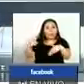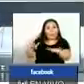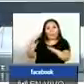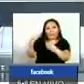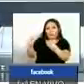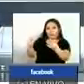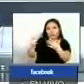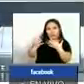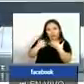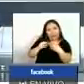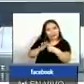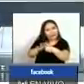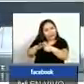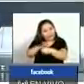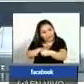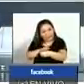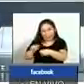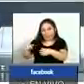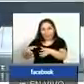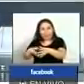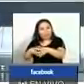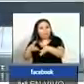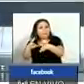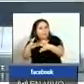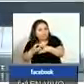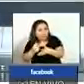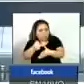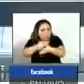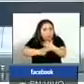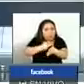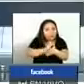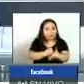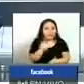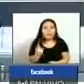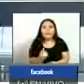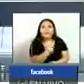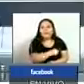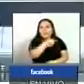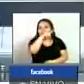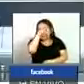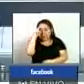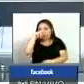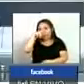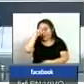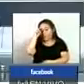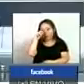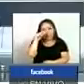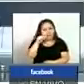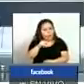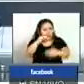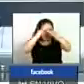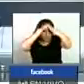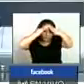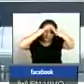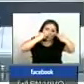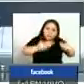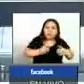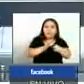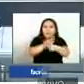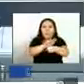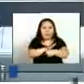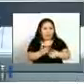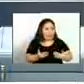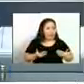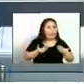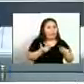pandemia del COVID-19 ellos buscan destacar y reconocer la labor de las personas que están trabajando en tiempos de la pandemia ayudando